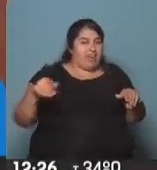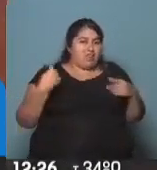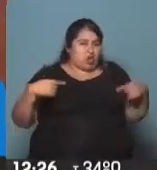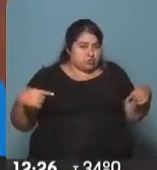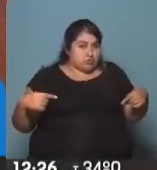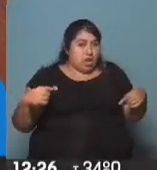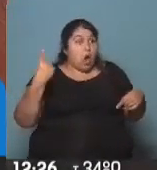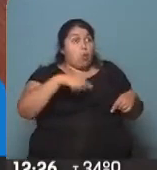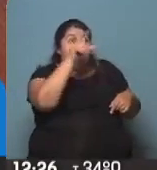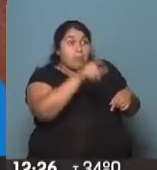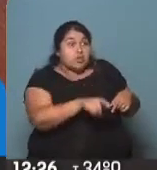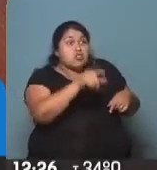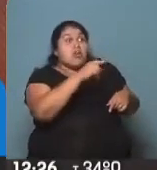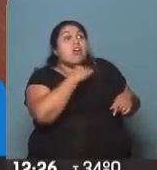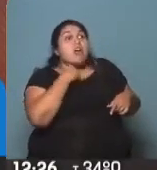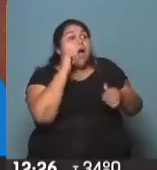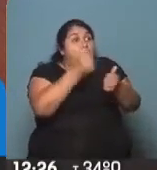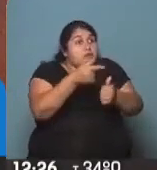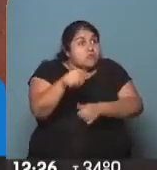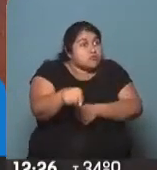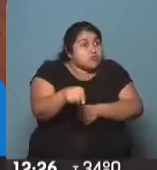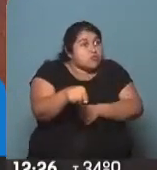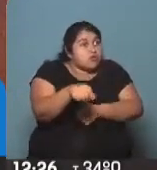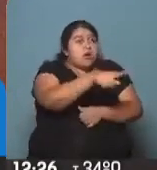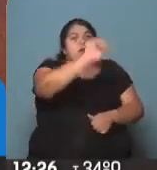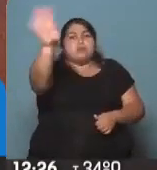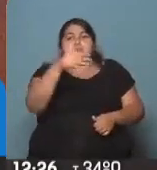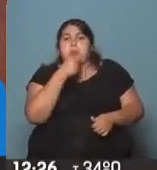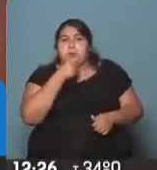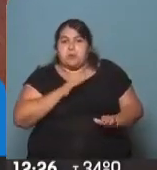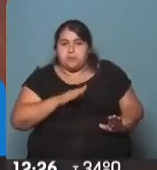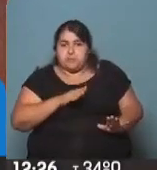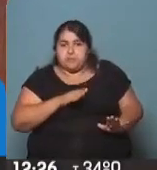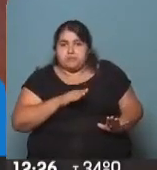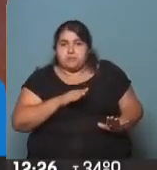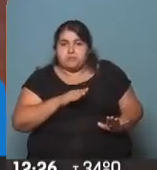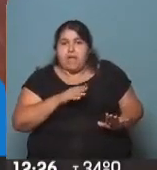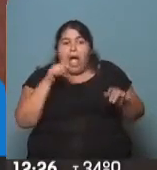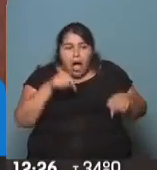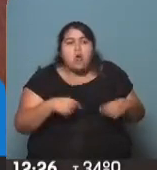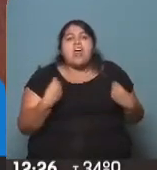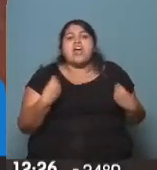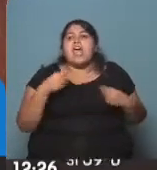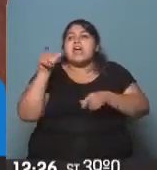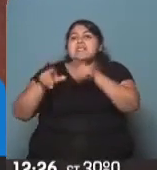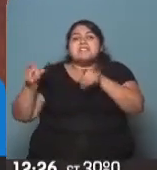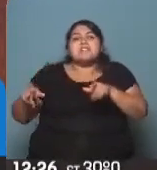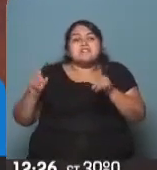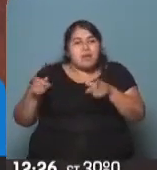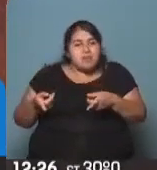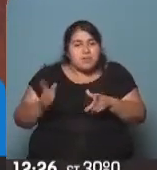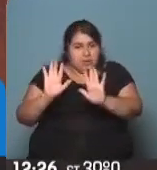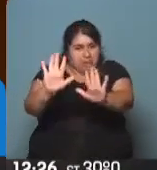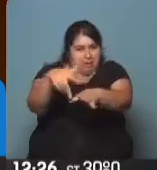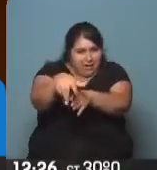el delito es enviado a otro lado. Ahora, el tema es la sociedad, el Poder Judicial. Espera, el